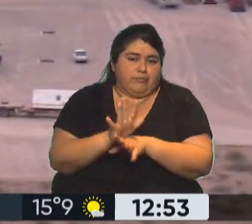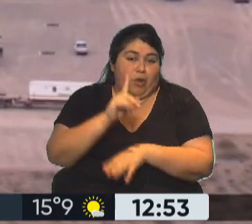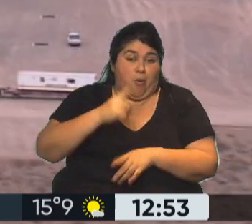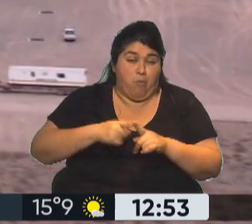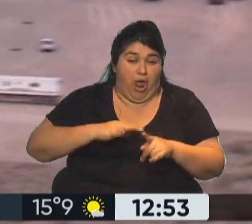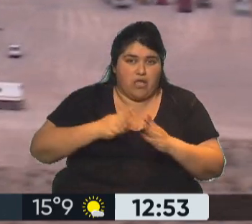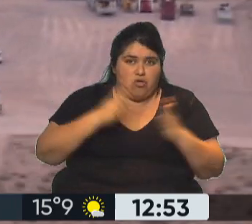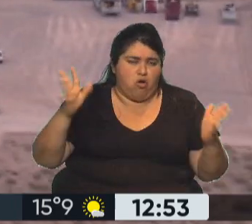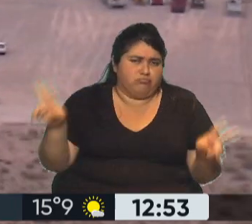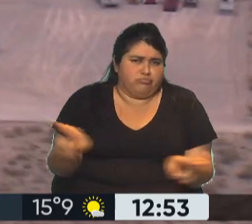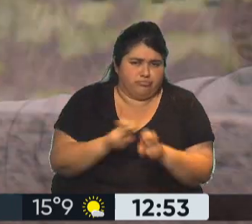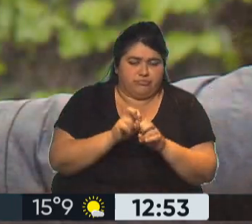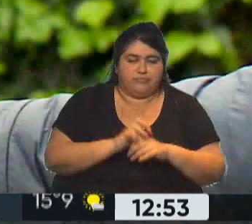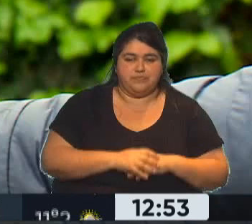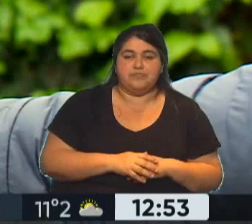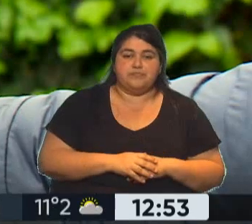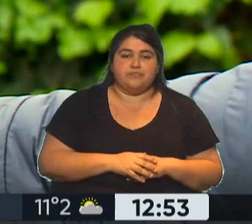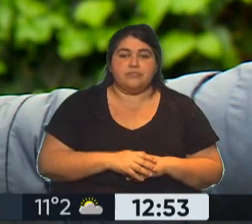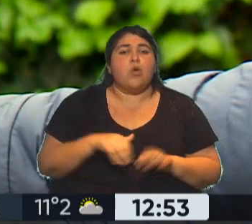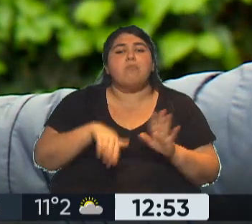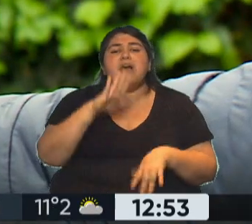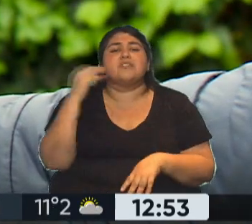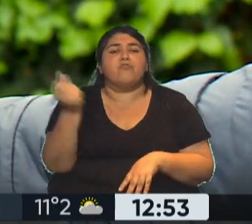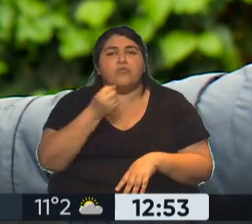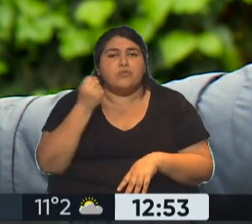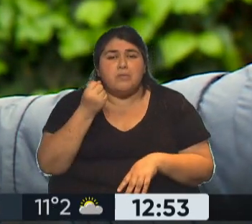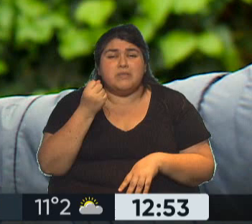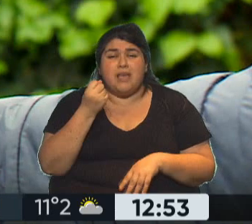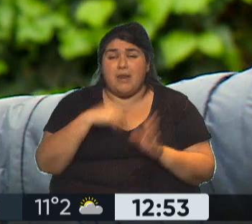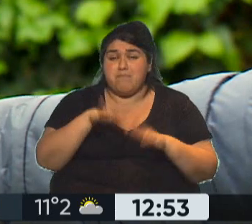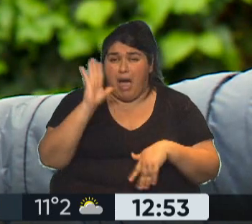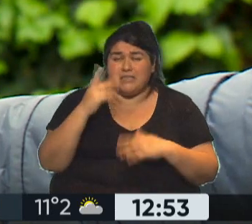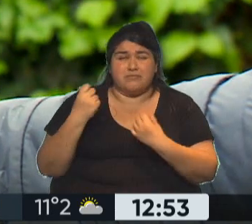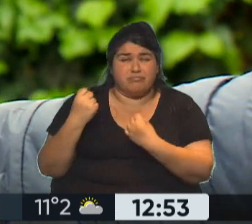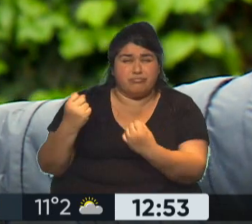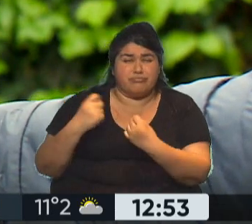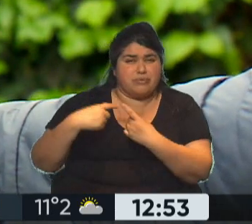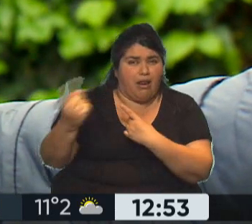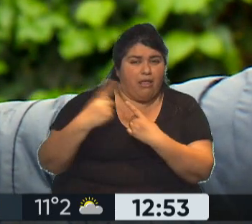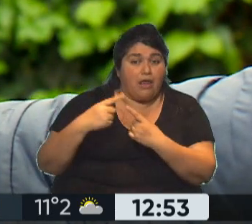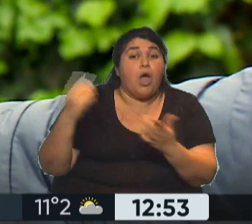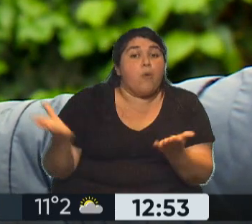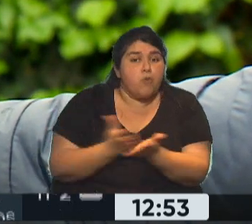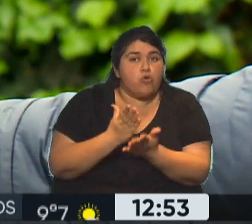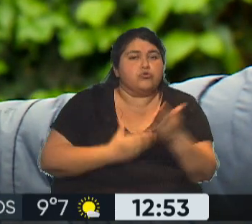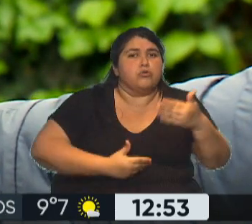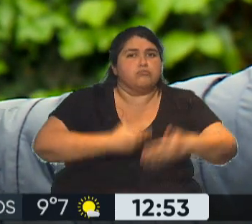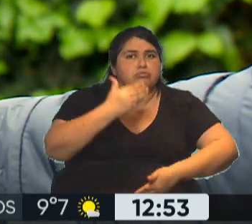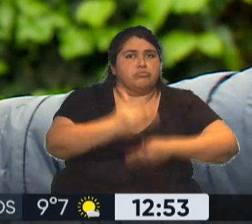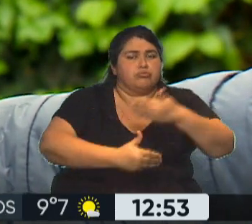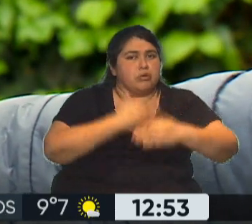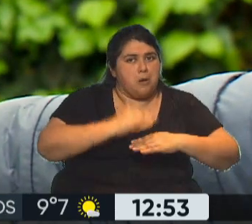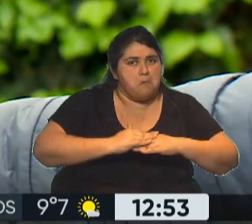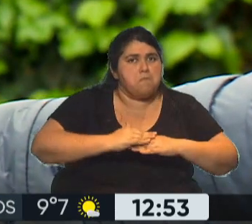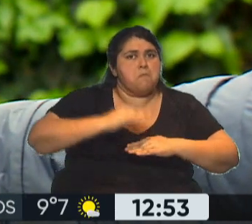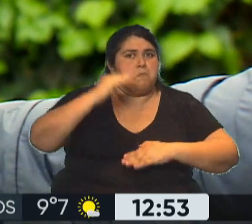fundamental para a ver para evitar un cuello de botella en el transporte que quiere decir la producción viene creciendo un ritmo sostenido pero